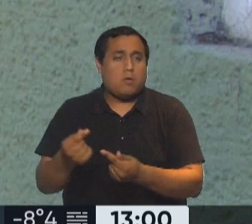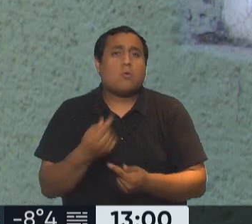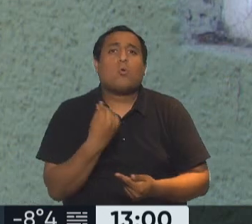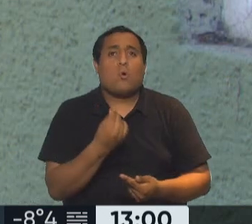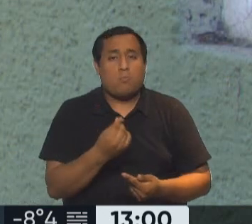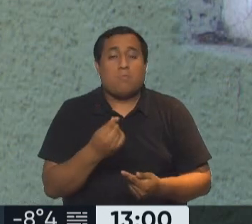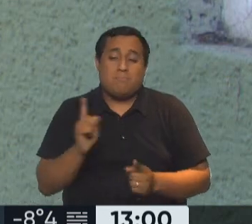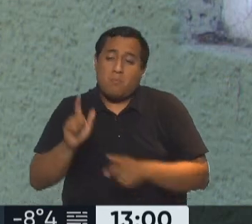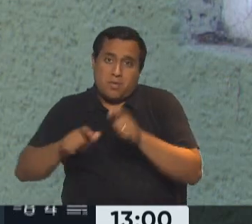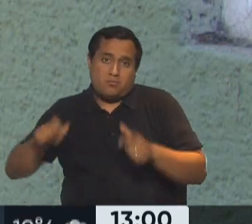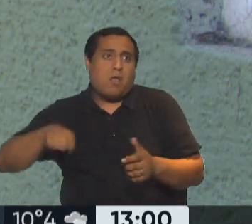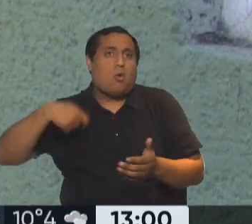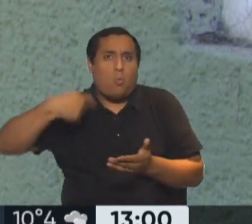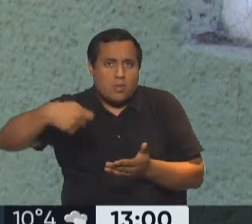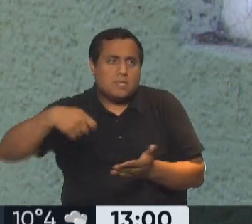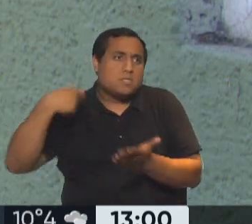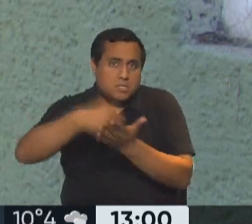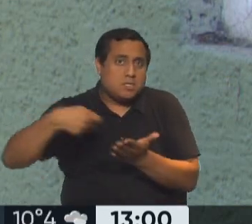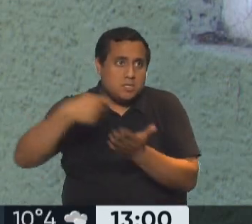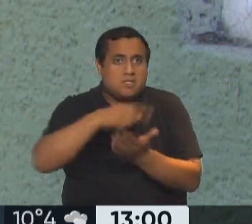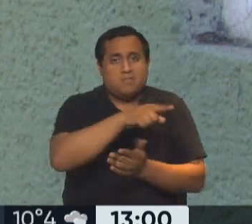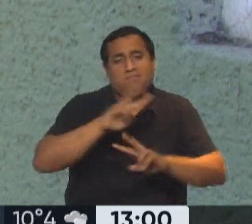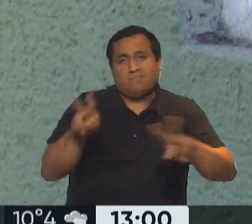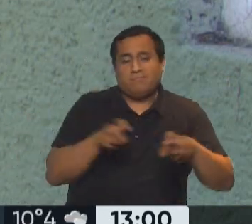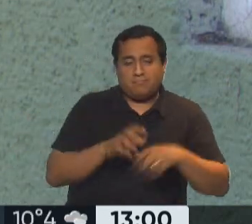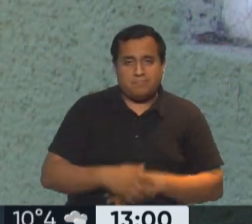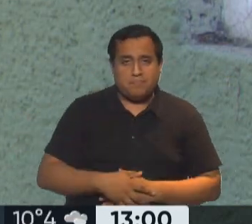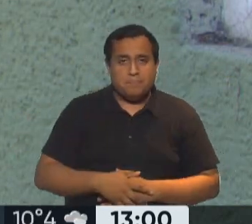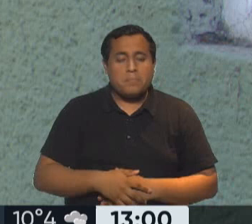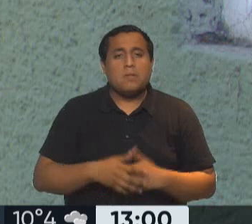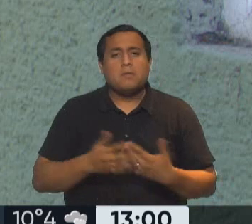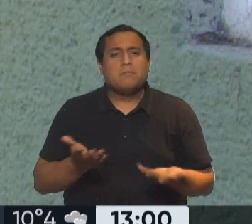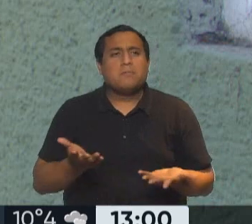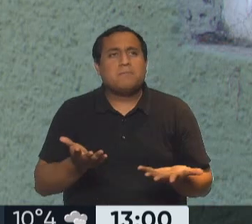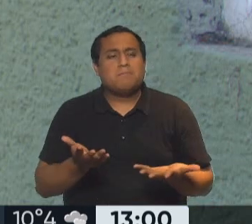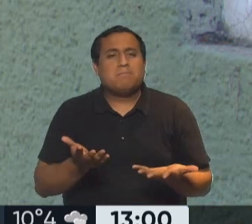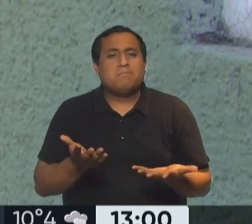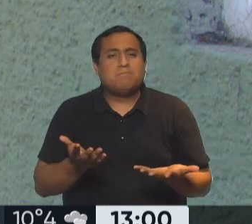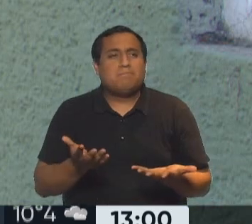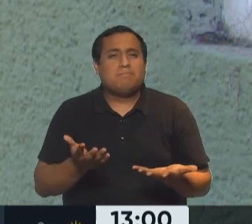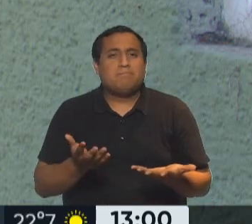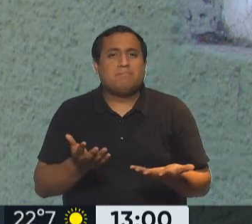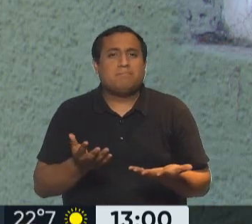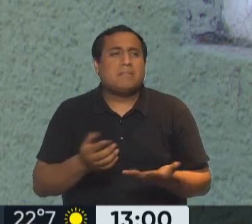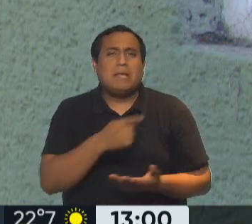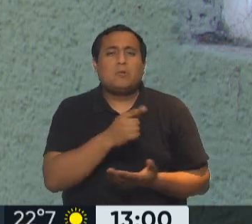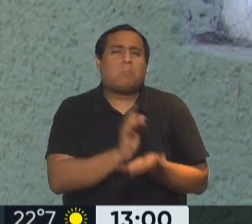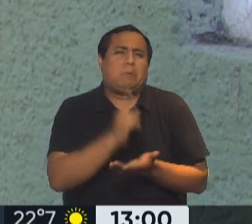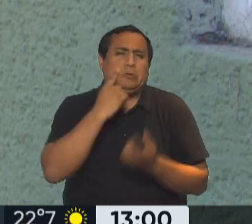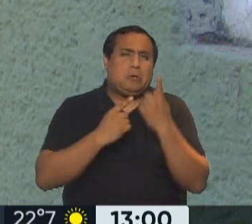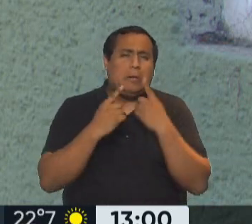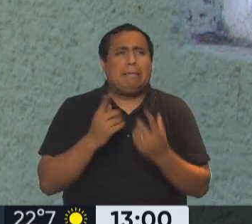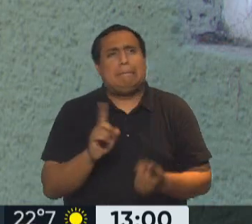bolsillo de la cuota que pagamos todos los usuarios del sistema de salud de las prepagas. Entonces esto de que lloran, bueno,